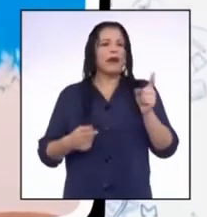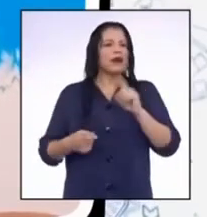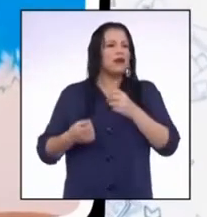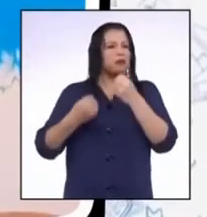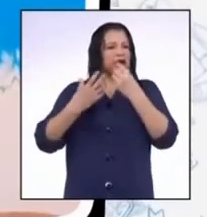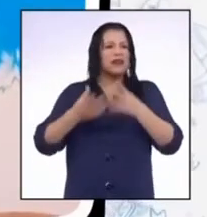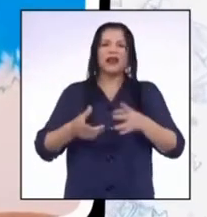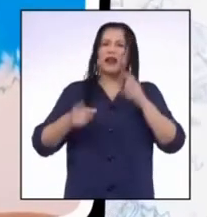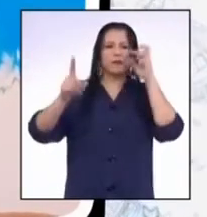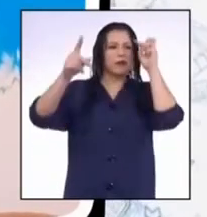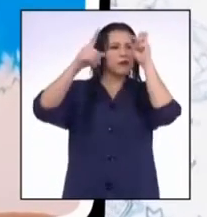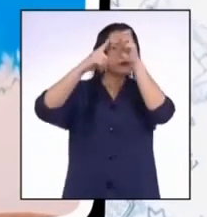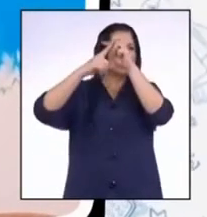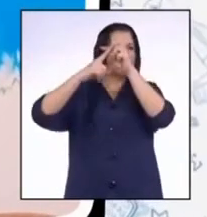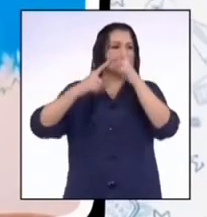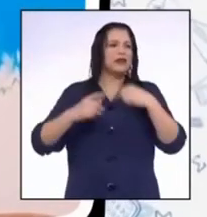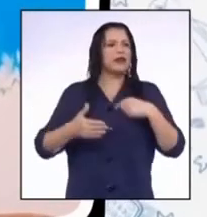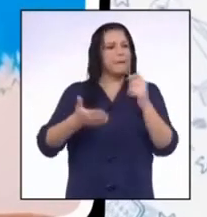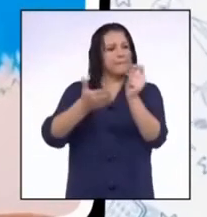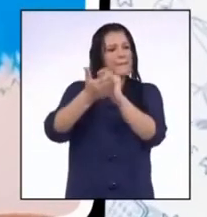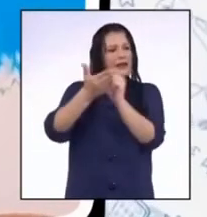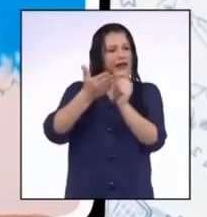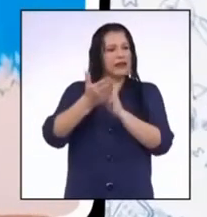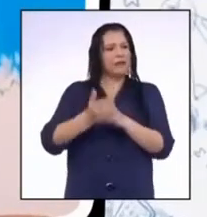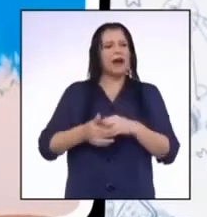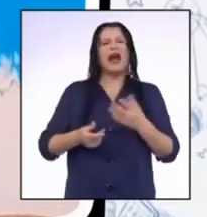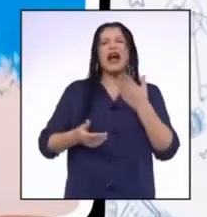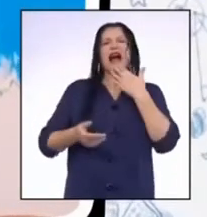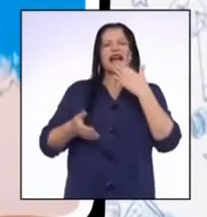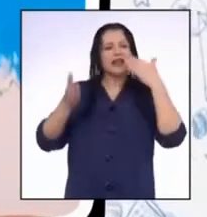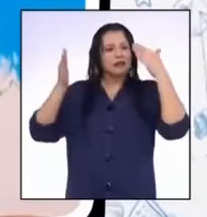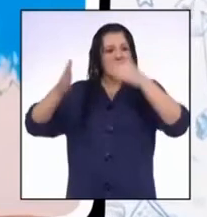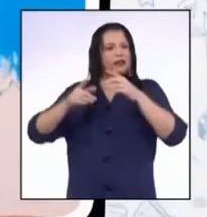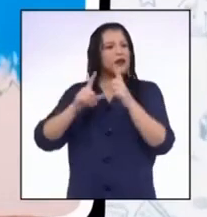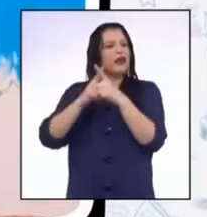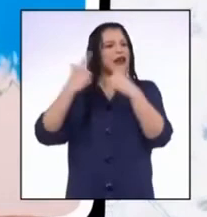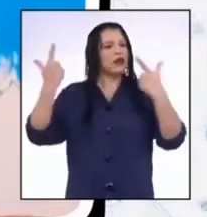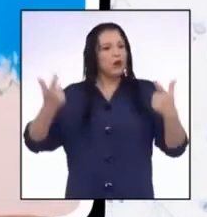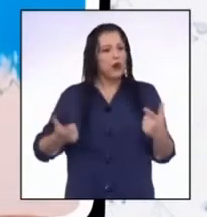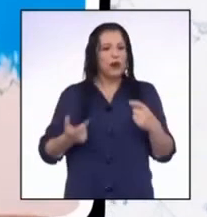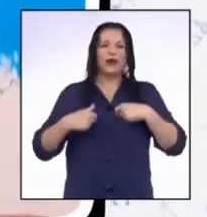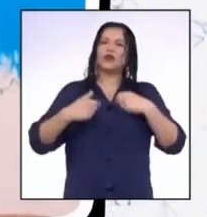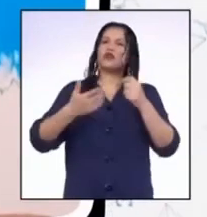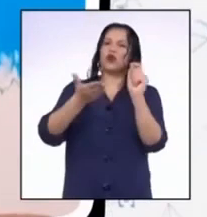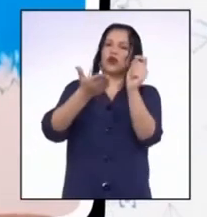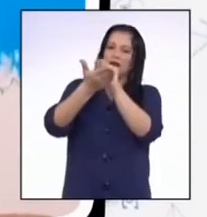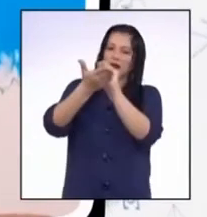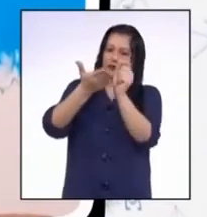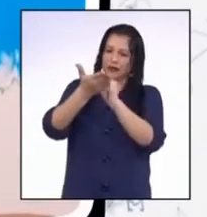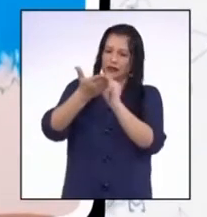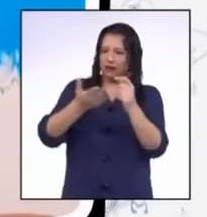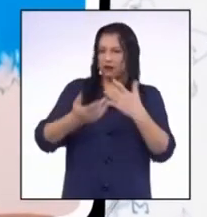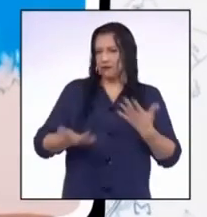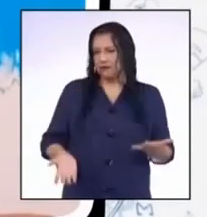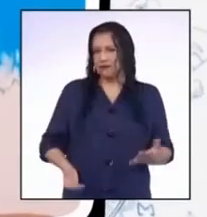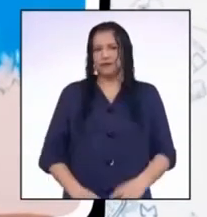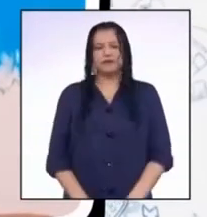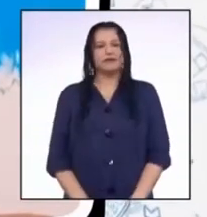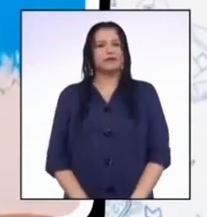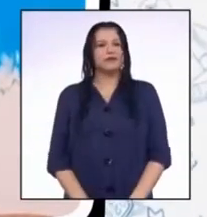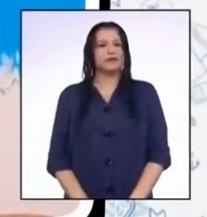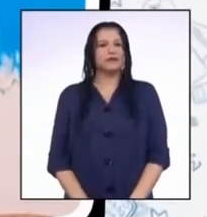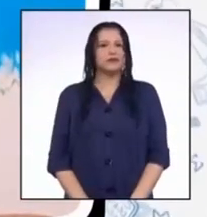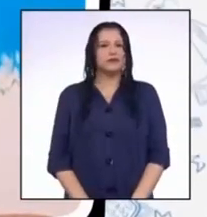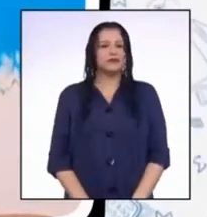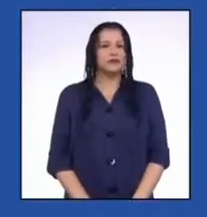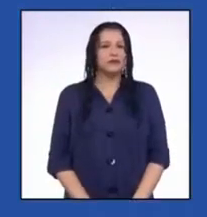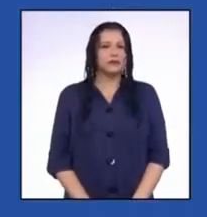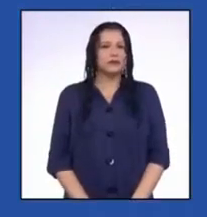el propósito, tema, destinatario y lenguaje mientras esté redactando mi ensayo?